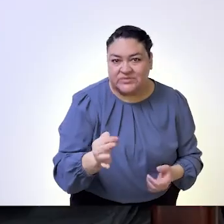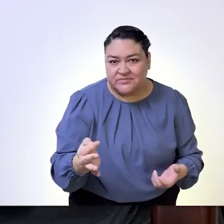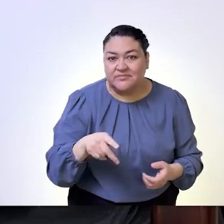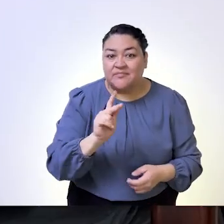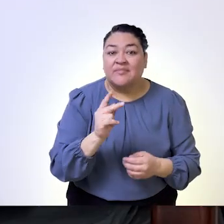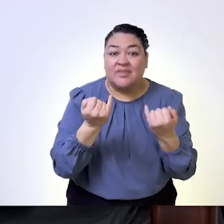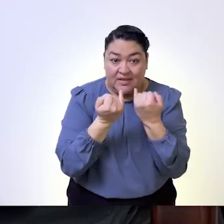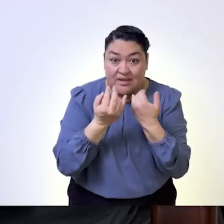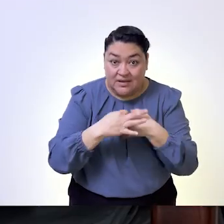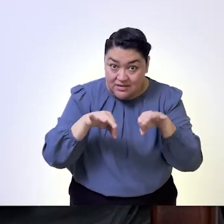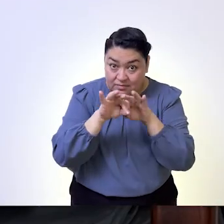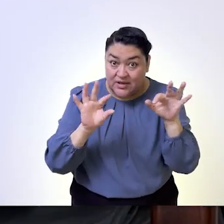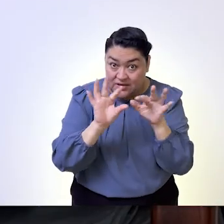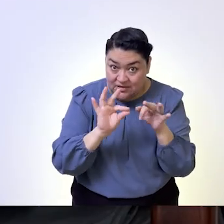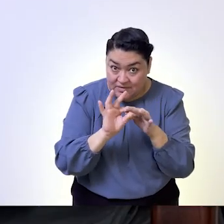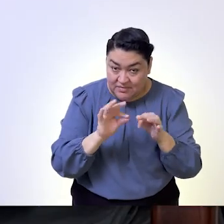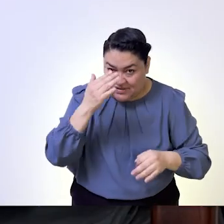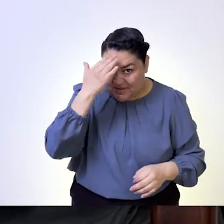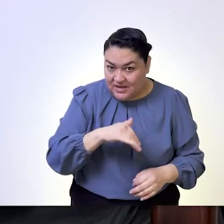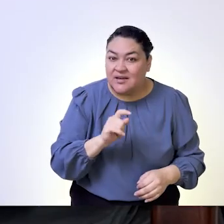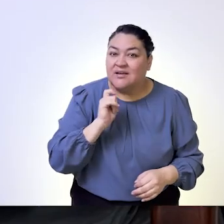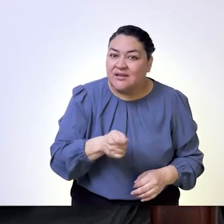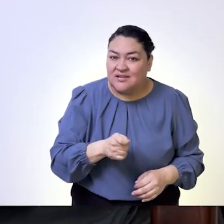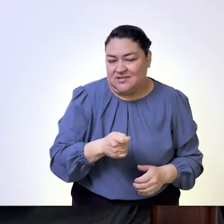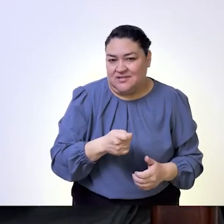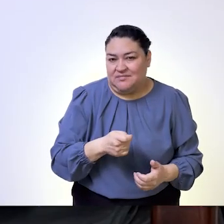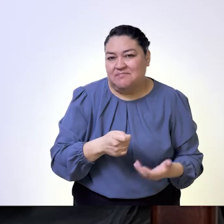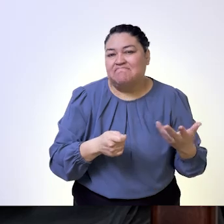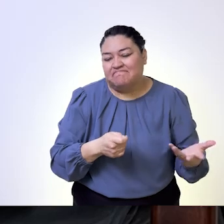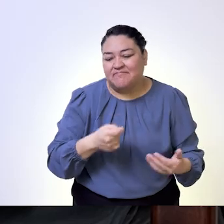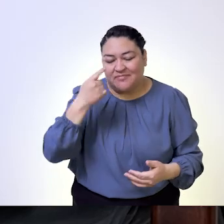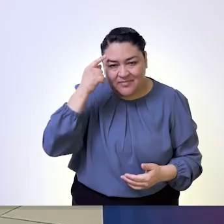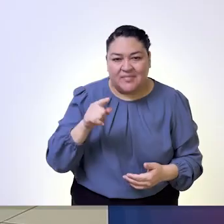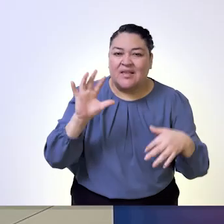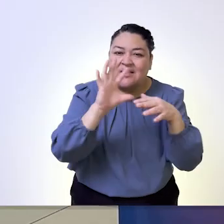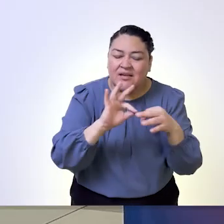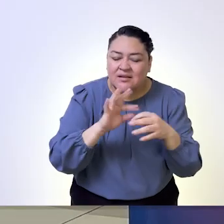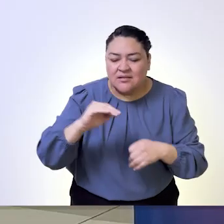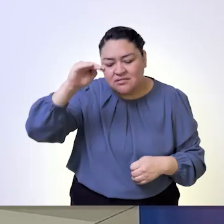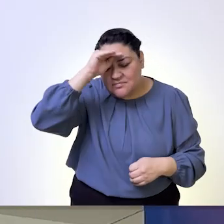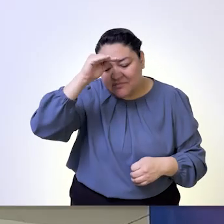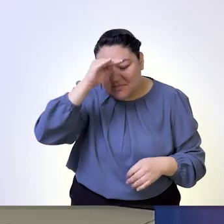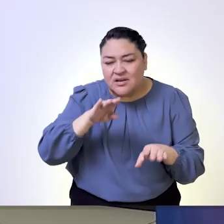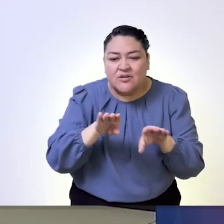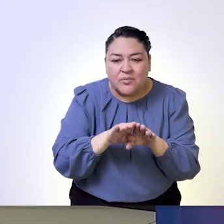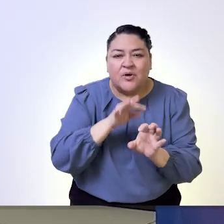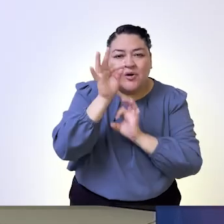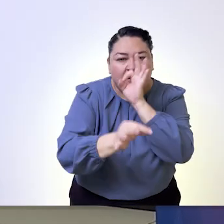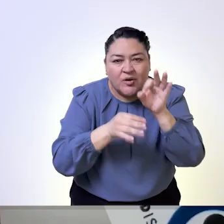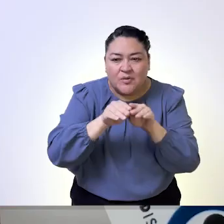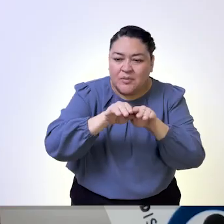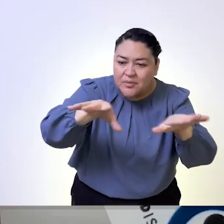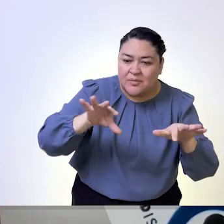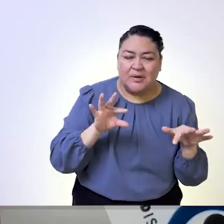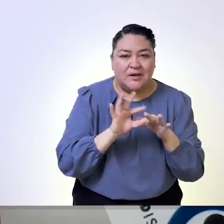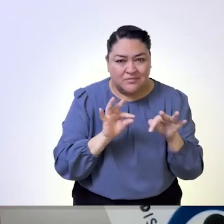discriminatorias, pero también es importante esta reflexión que tú mismo compartes acerca de poder visualizar,